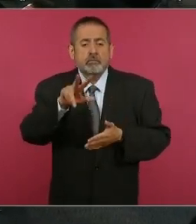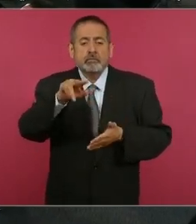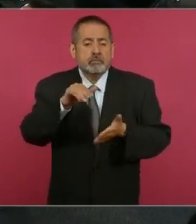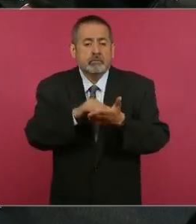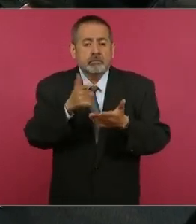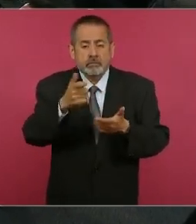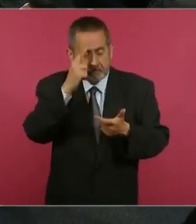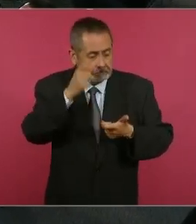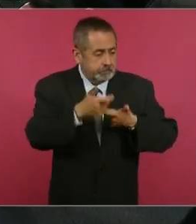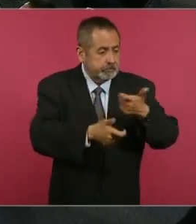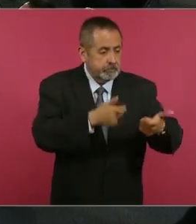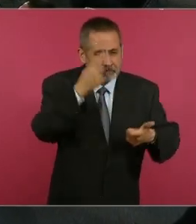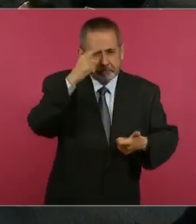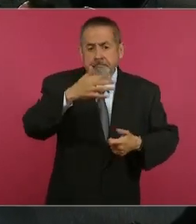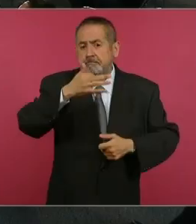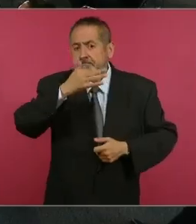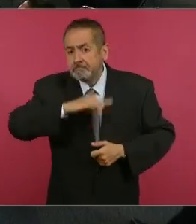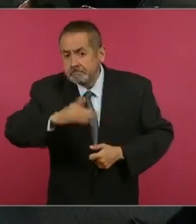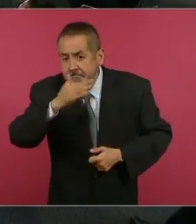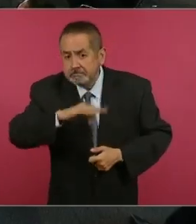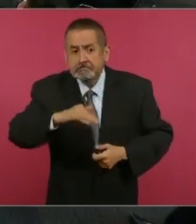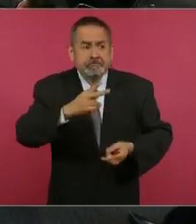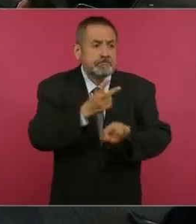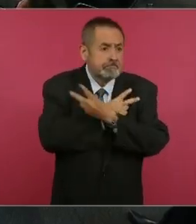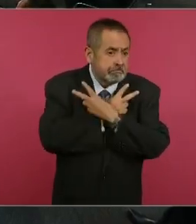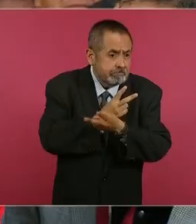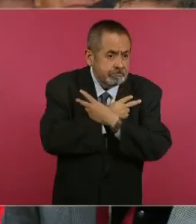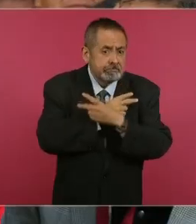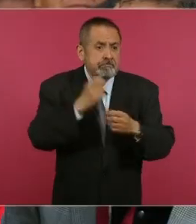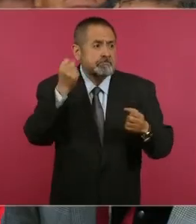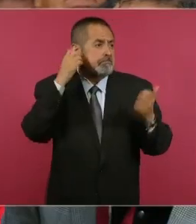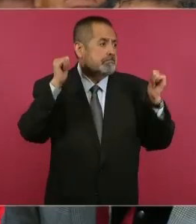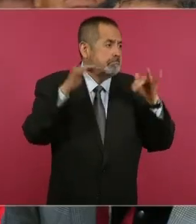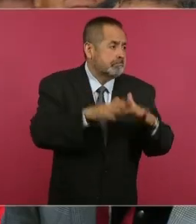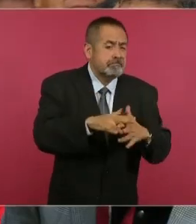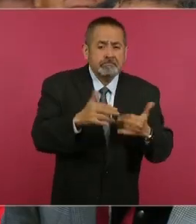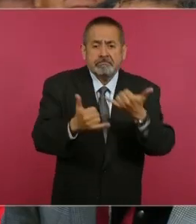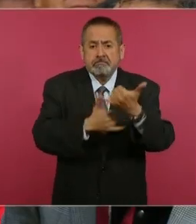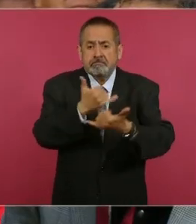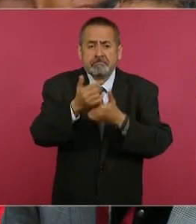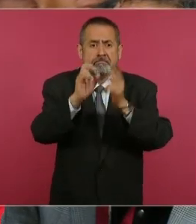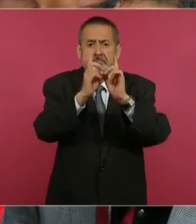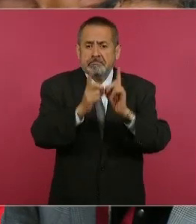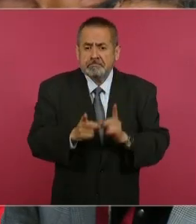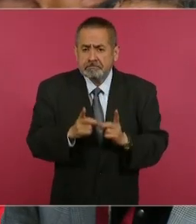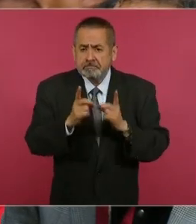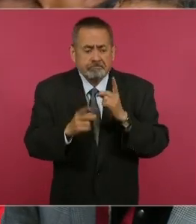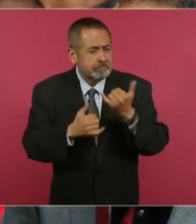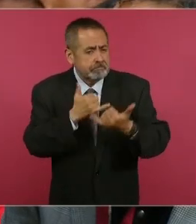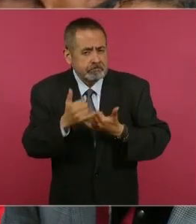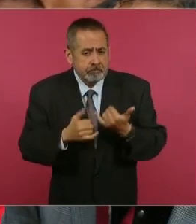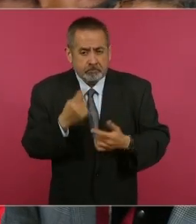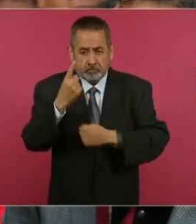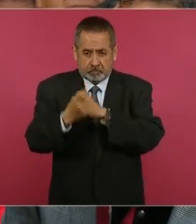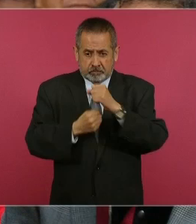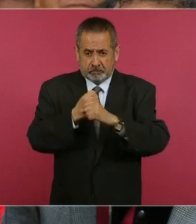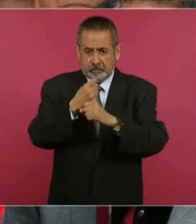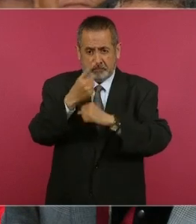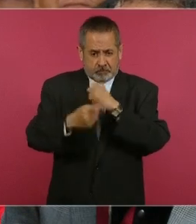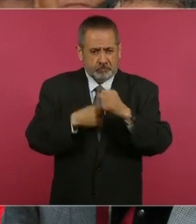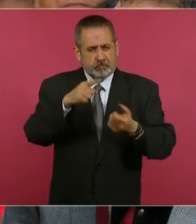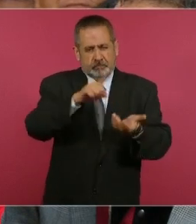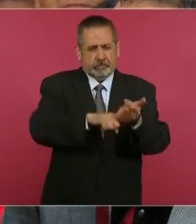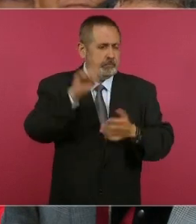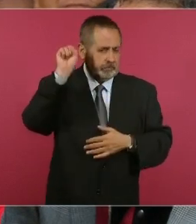54,598,000 pesos para la realización de festejos, vacaciones, congresos y torneos deportivos. Cada año a los trabajadores sindicalizados del Consejo de